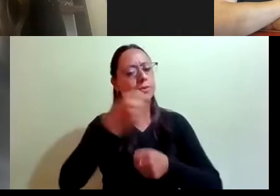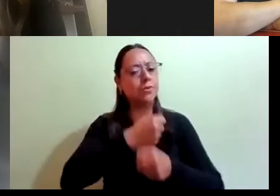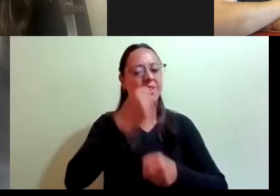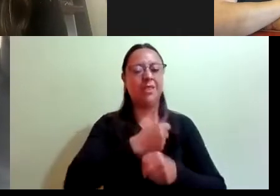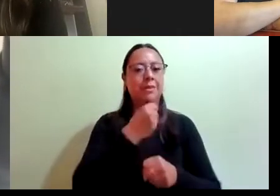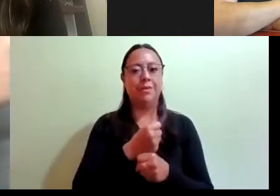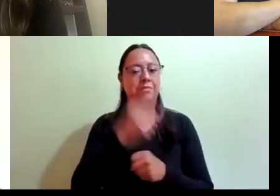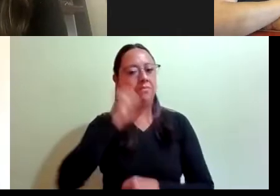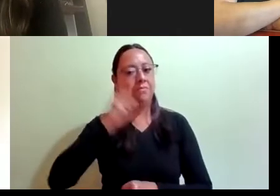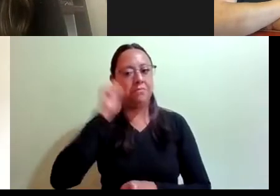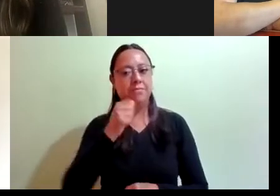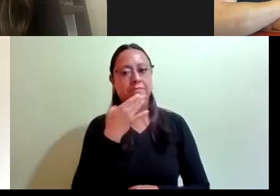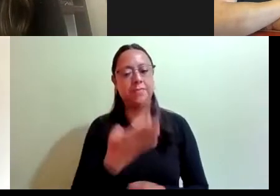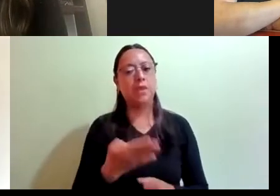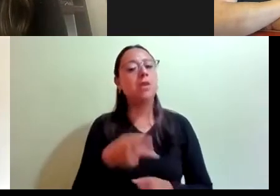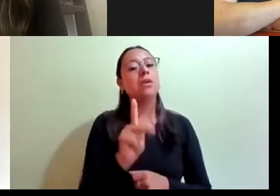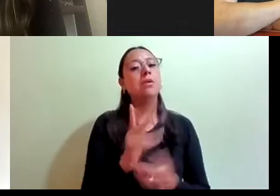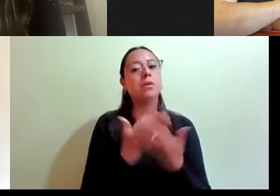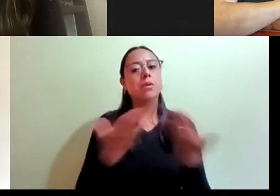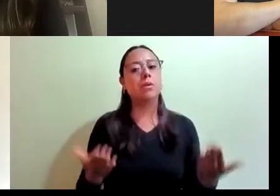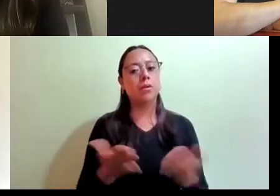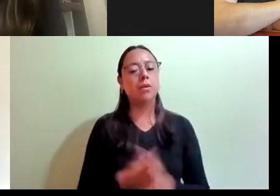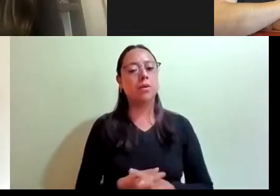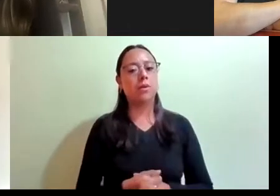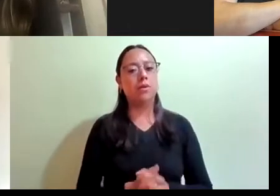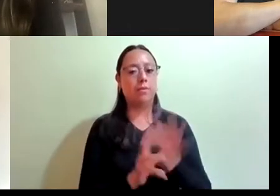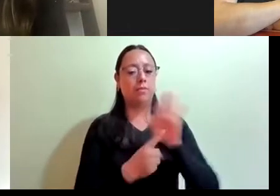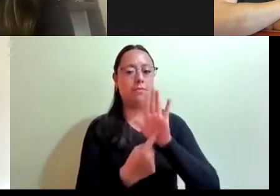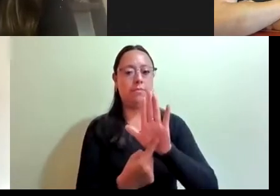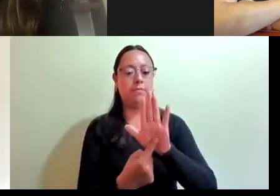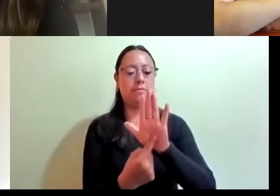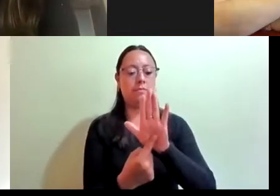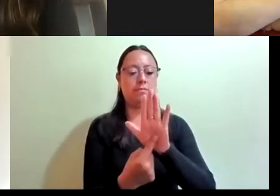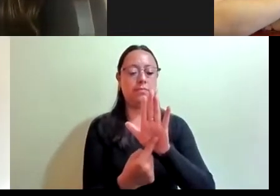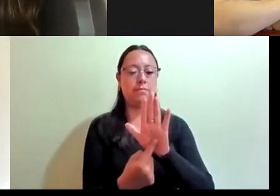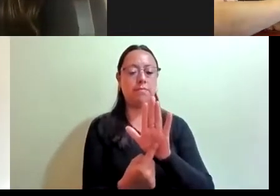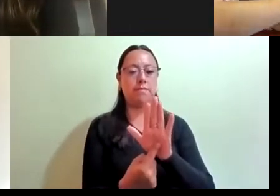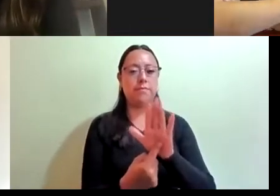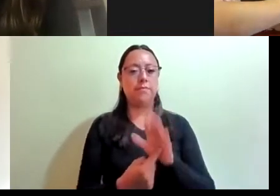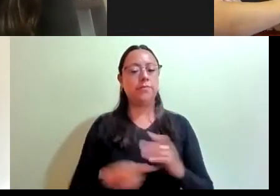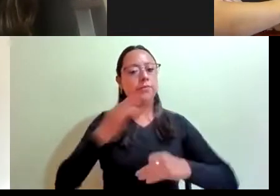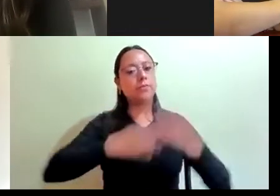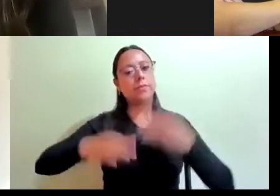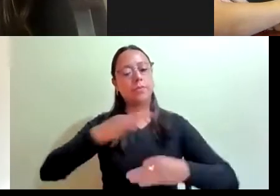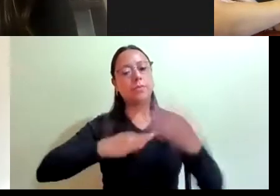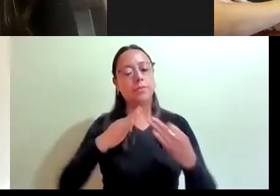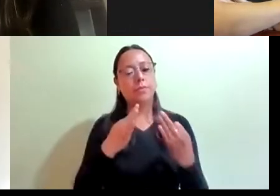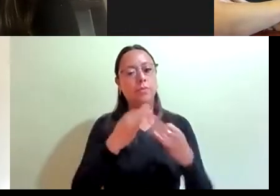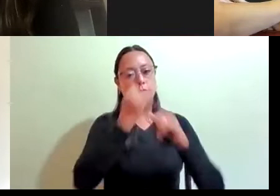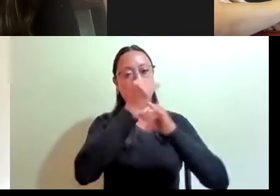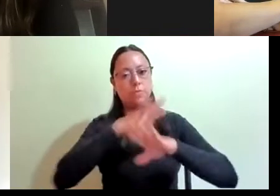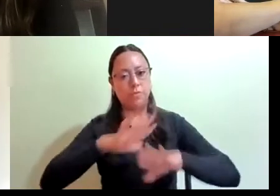y realmente lo que obliga a la presentación de los informes, pues es ante